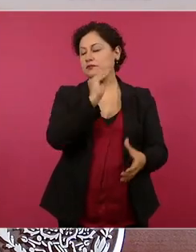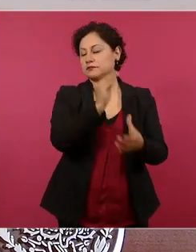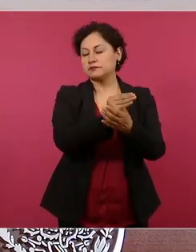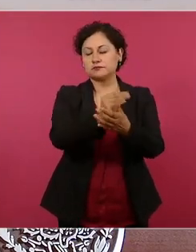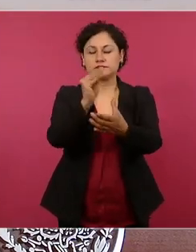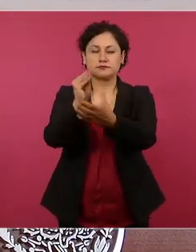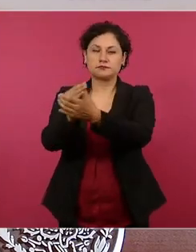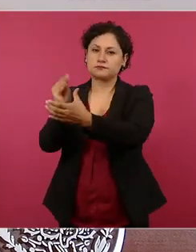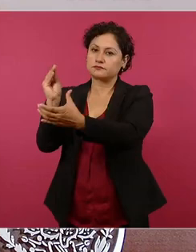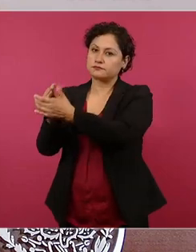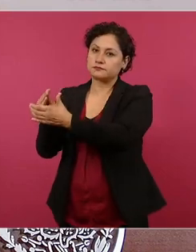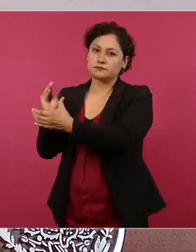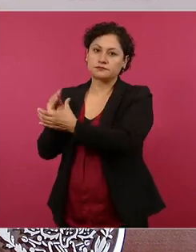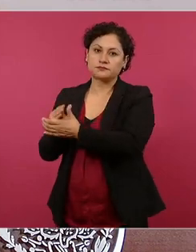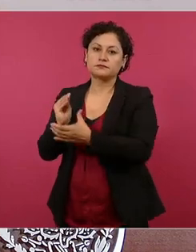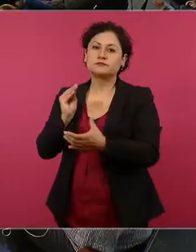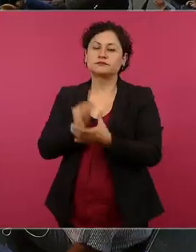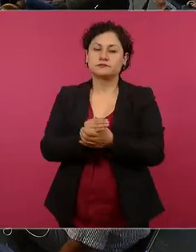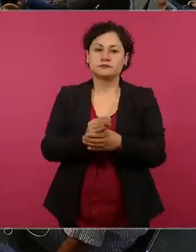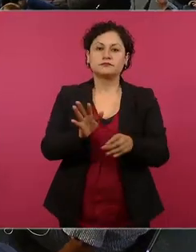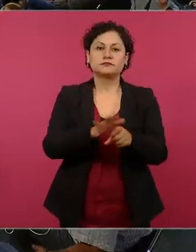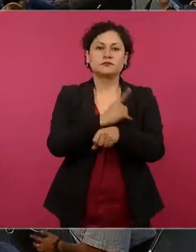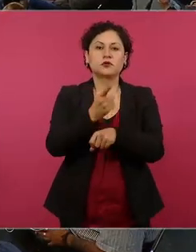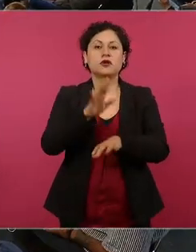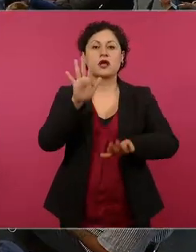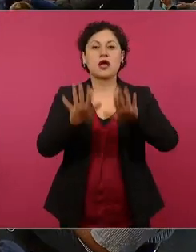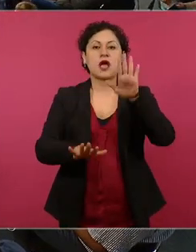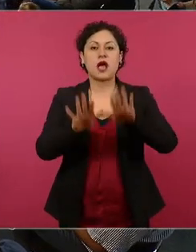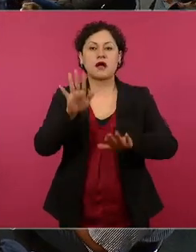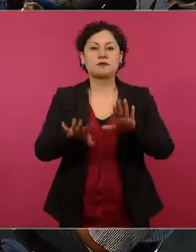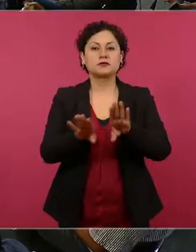el llamado de las sirenas.